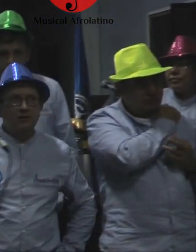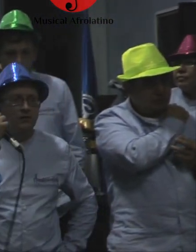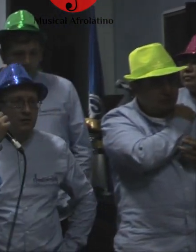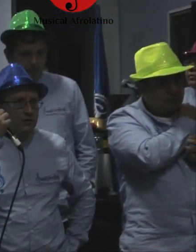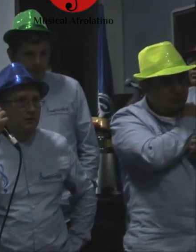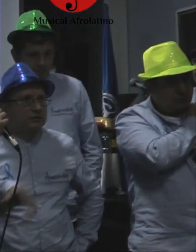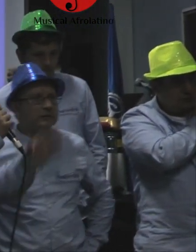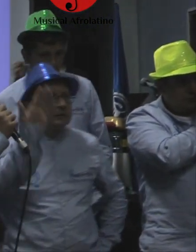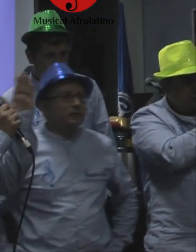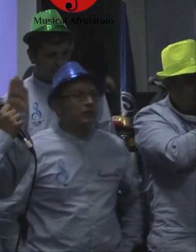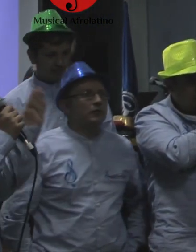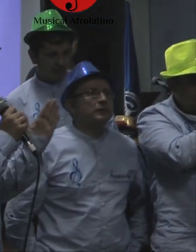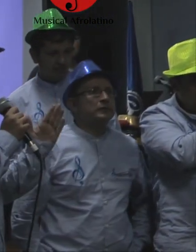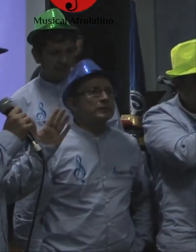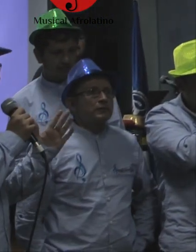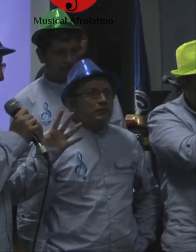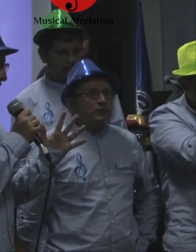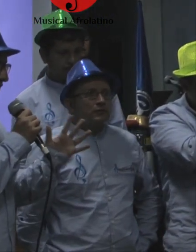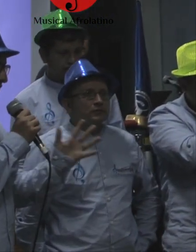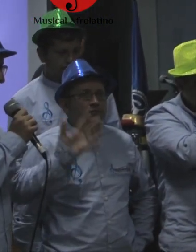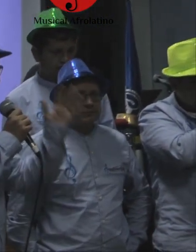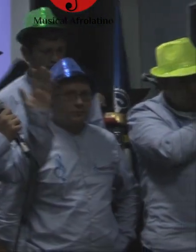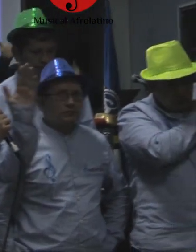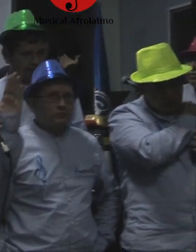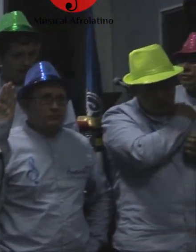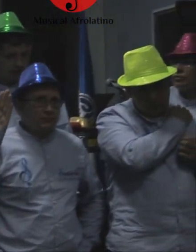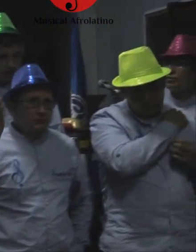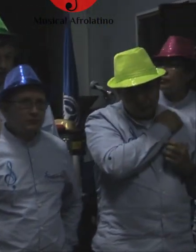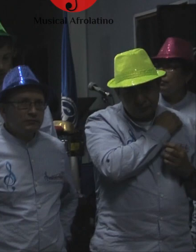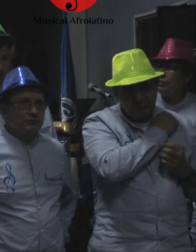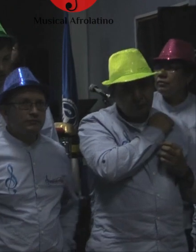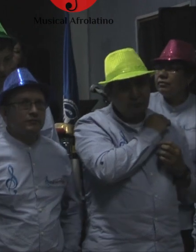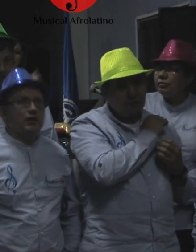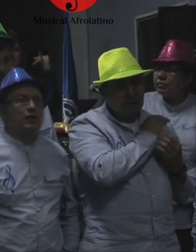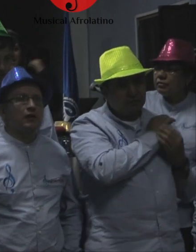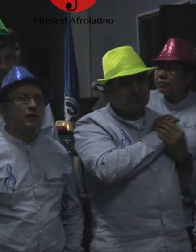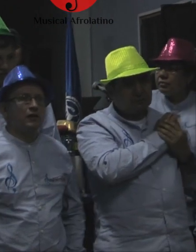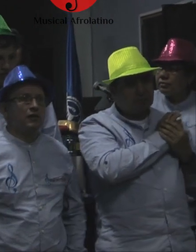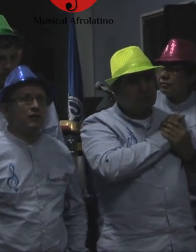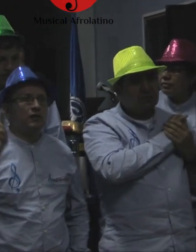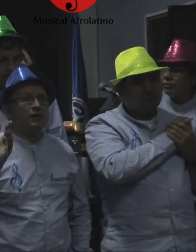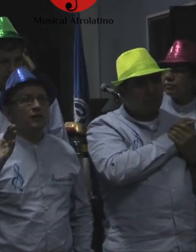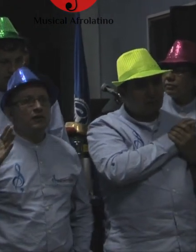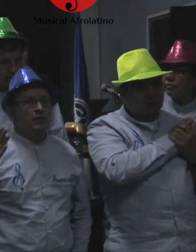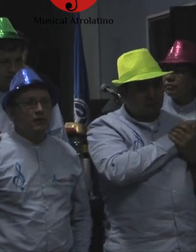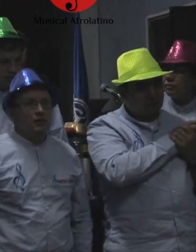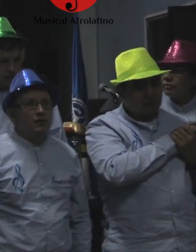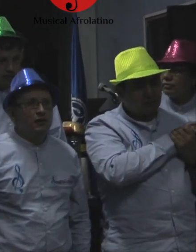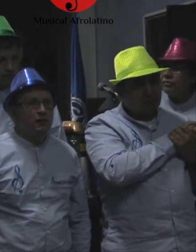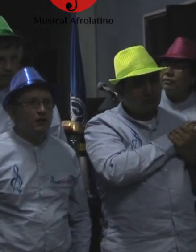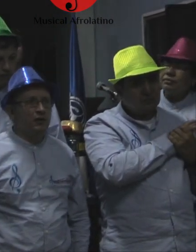Bueno, voluntario. La salsa me ha cambiado alegría, felicidad, concentración,